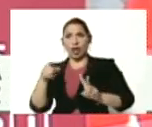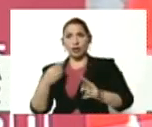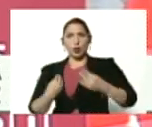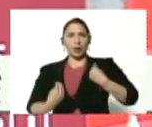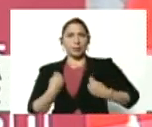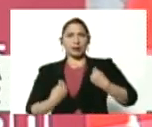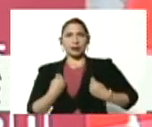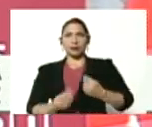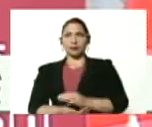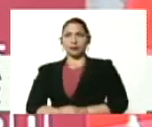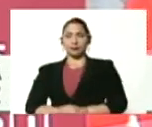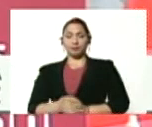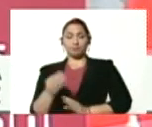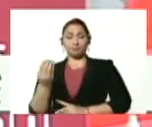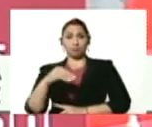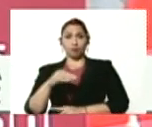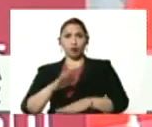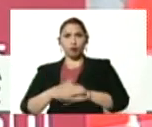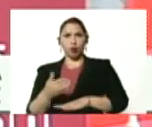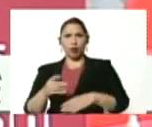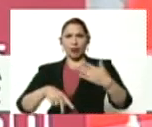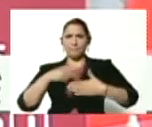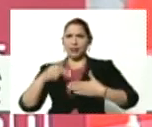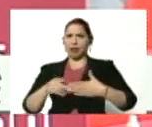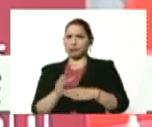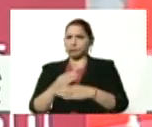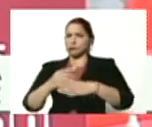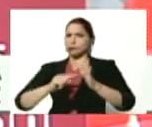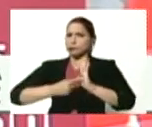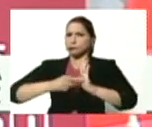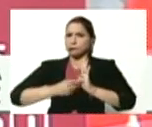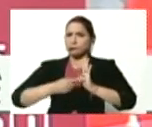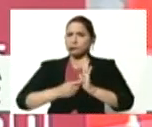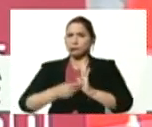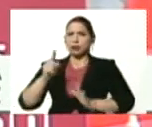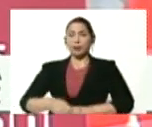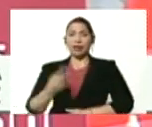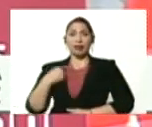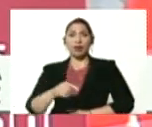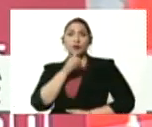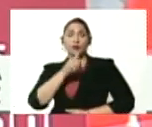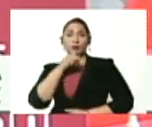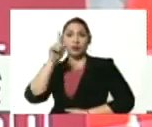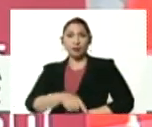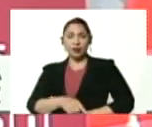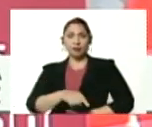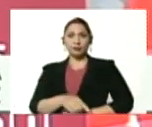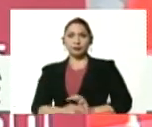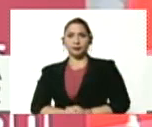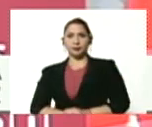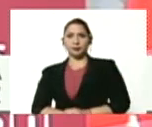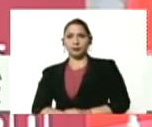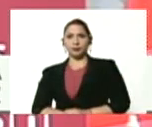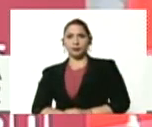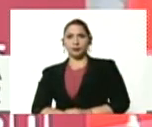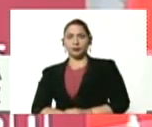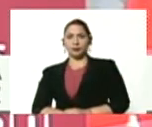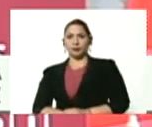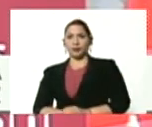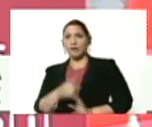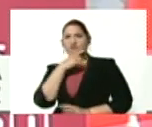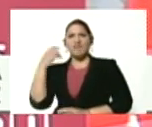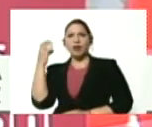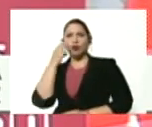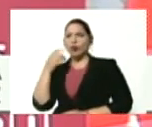Desesperados, además, porque Trump presionaba de permanente. Tenemos información de que lo llegó a llamar cobarde, que Donald Trump le dijo a Iván Duque que era